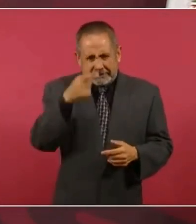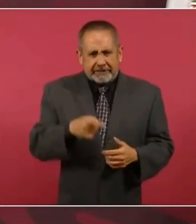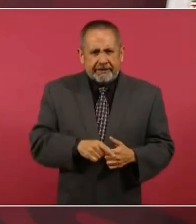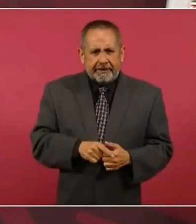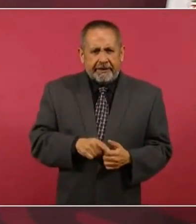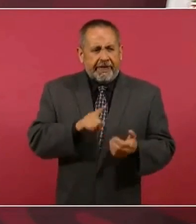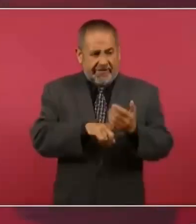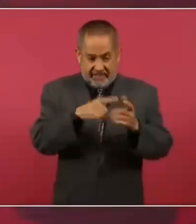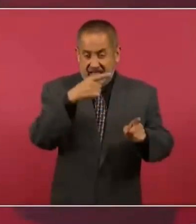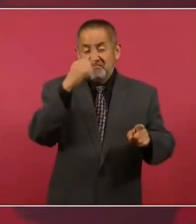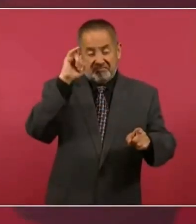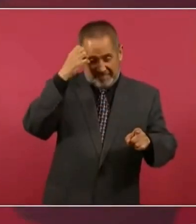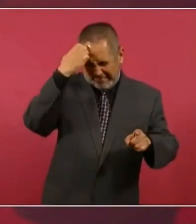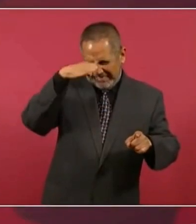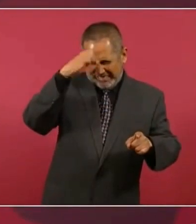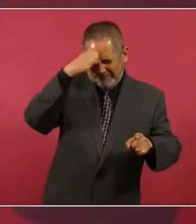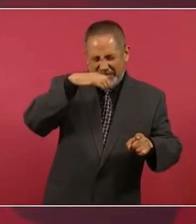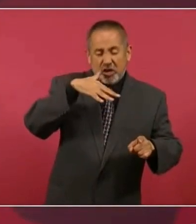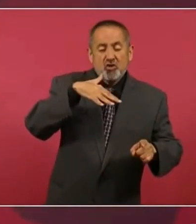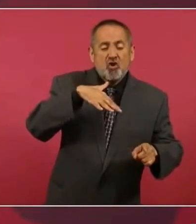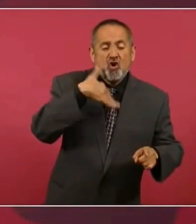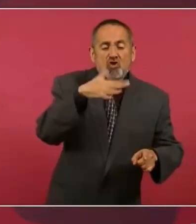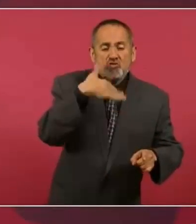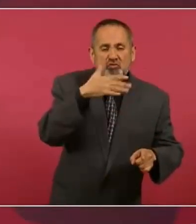Él es experto